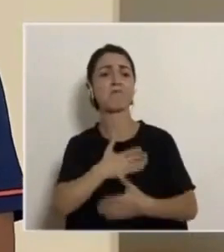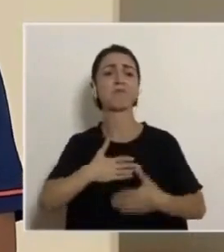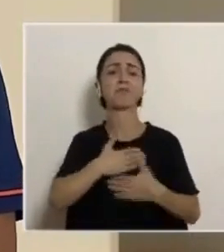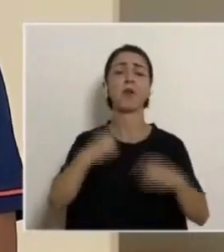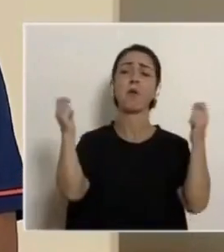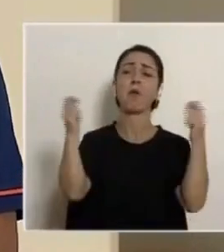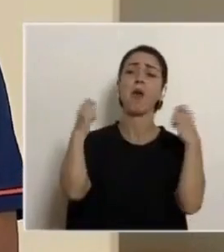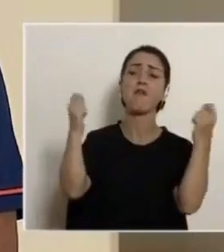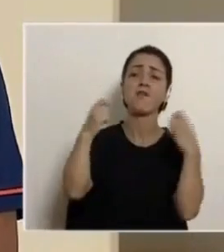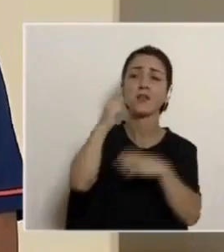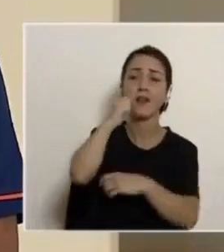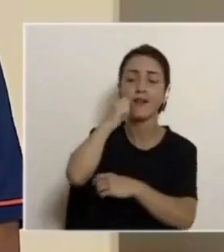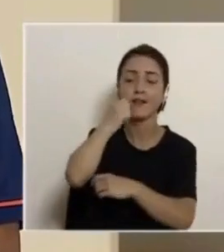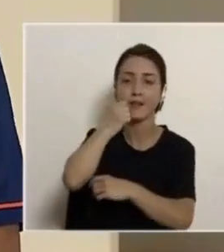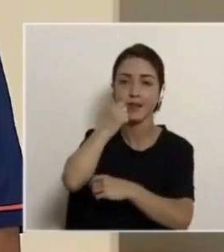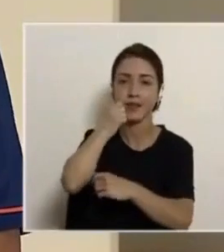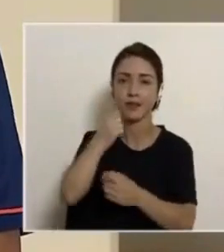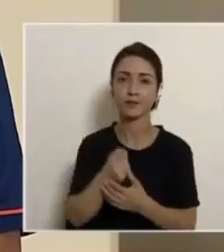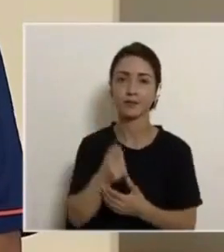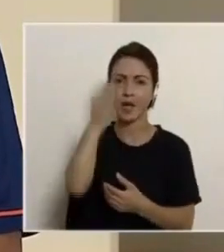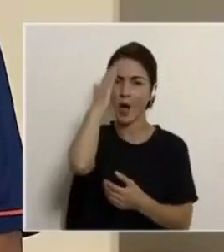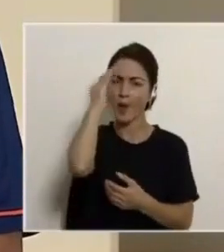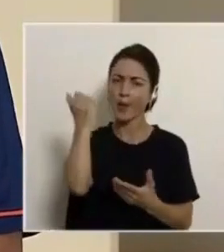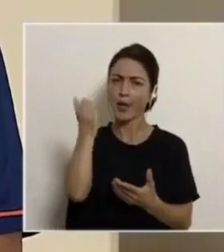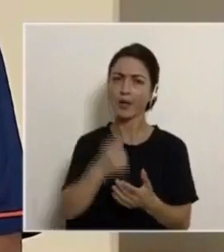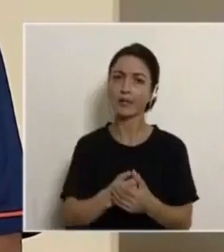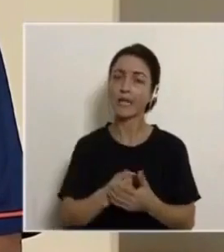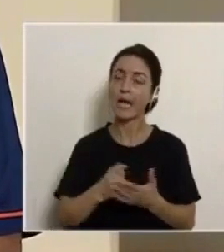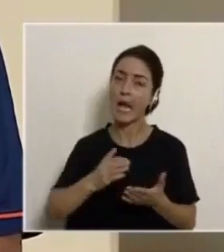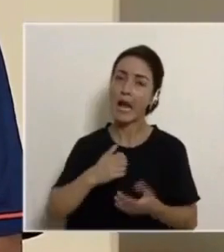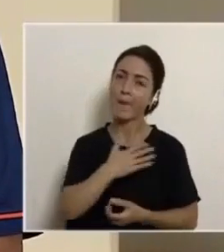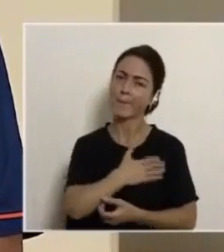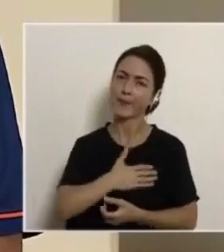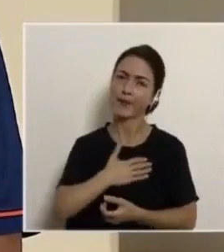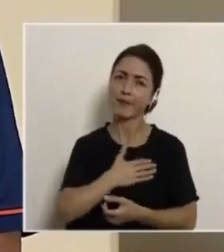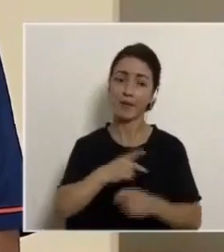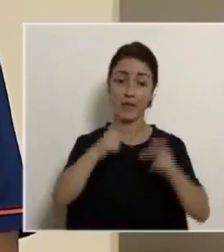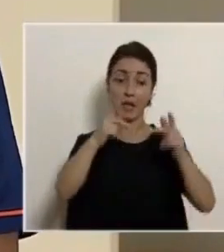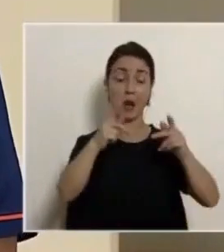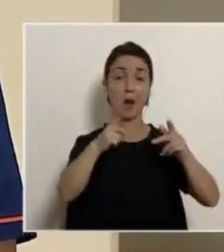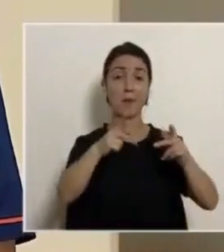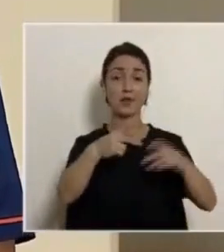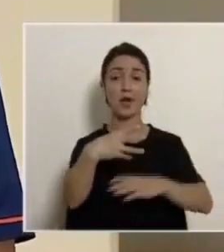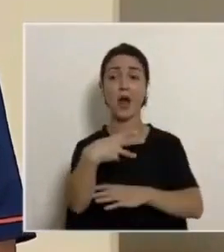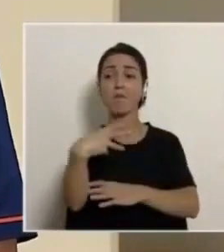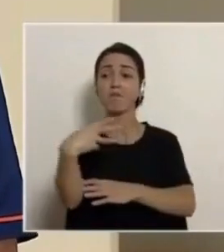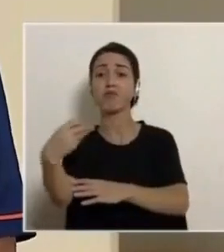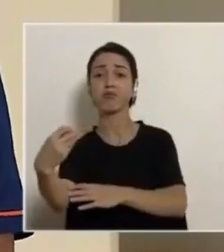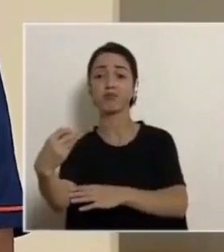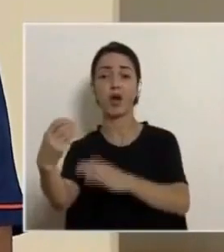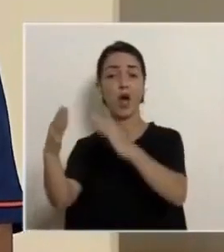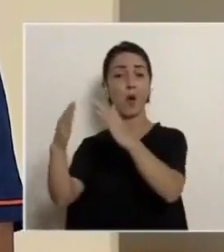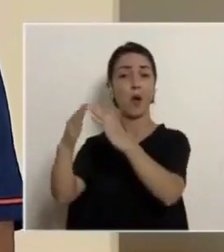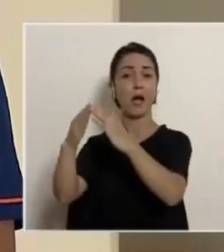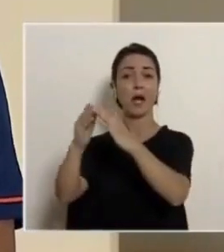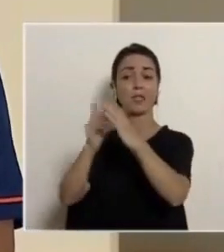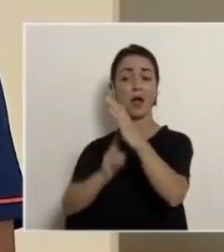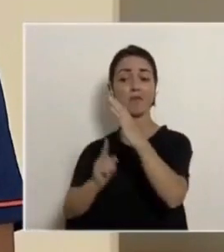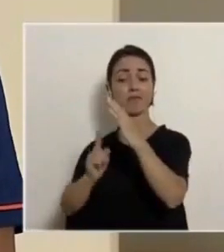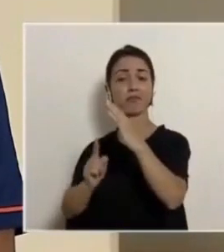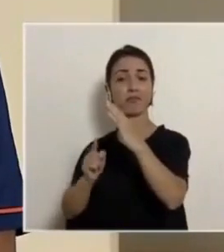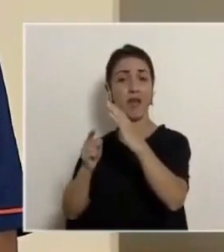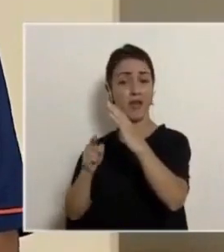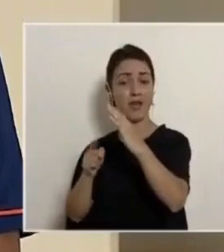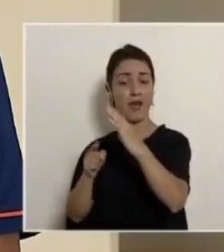clandestina. Porque lamentablemente la persona que sale de ahí se mueve a una casa de habitación en